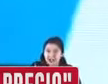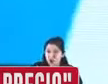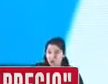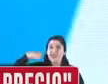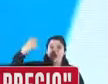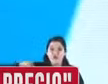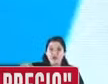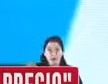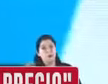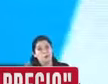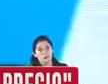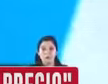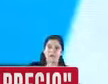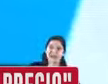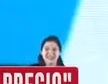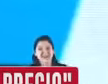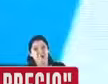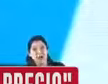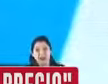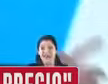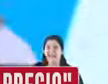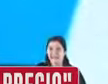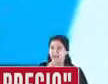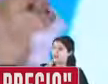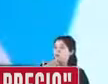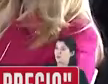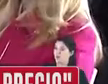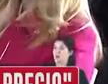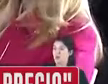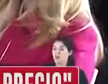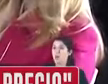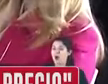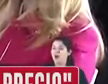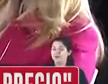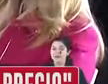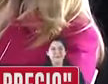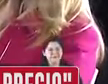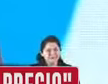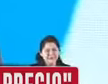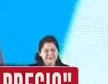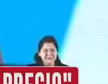como amante con chocolate miren nosotros nunca